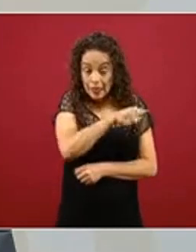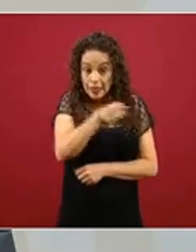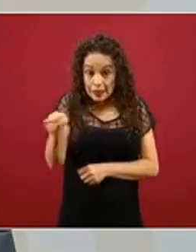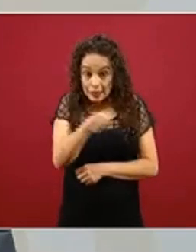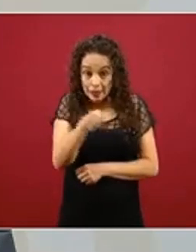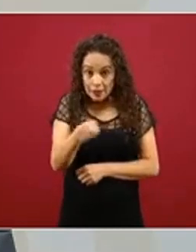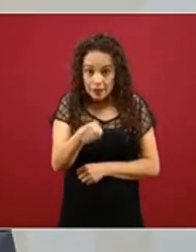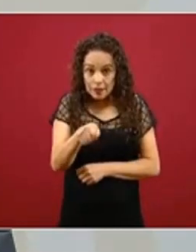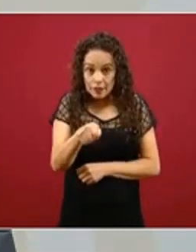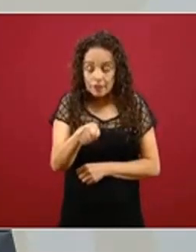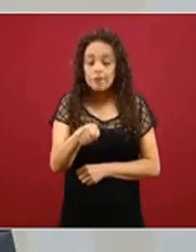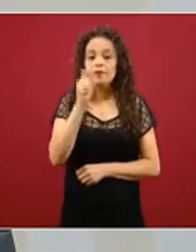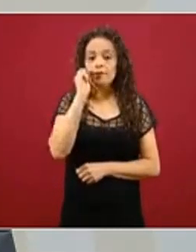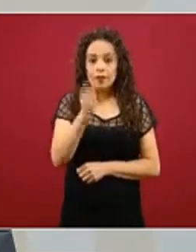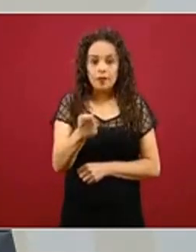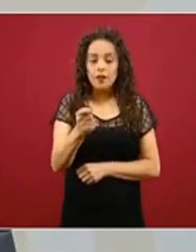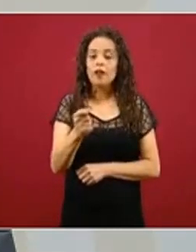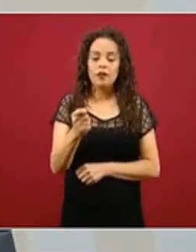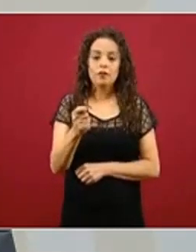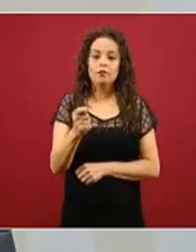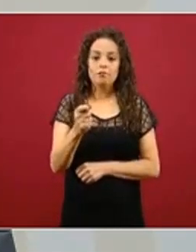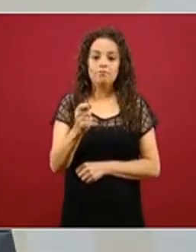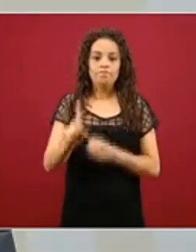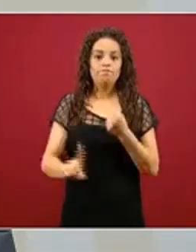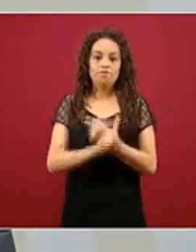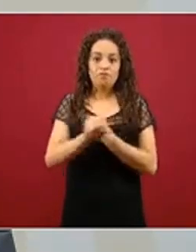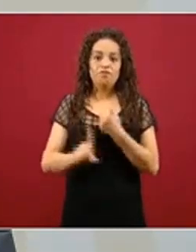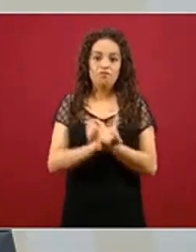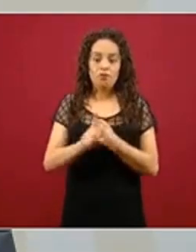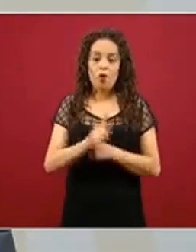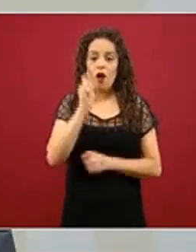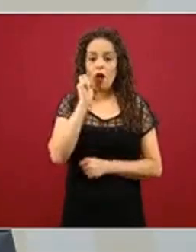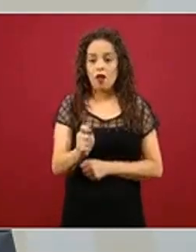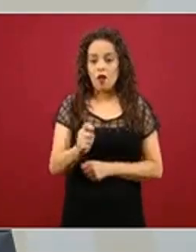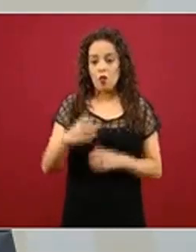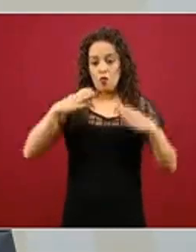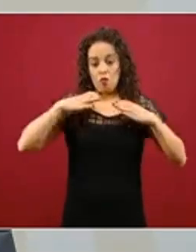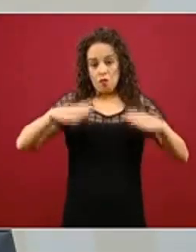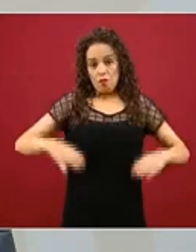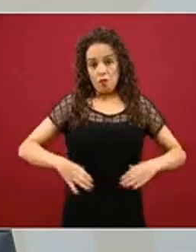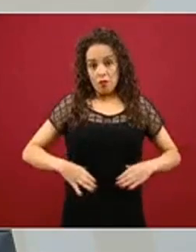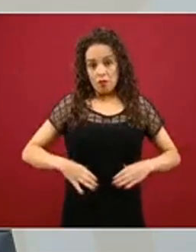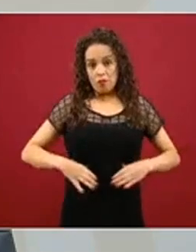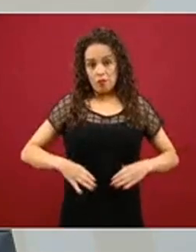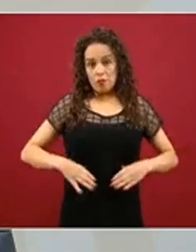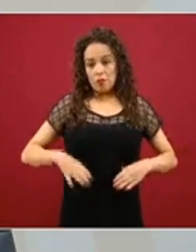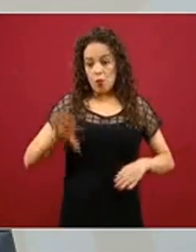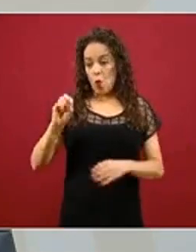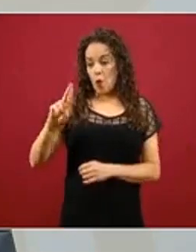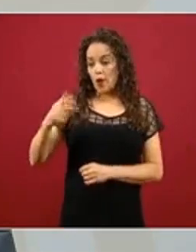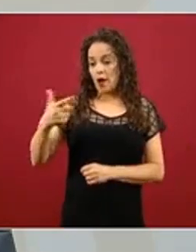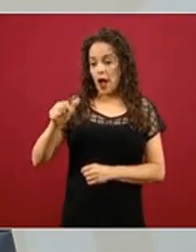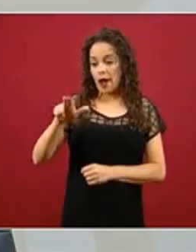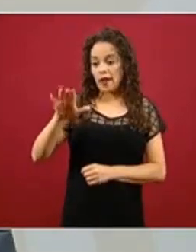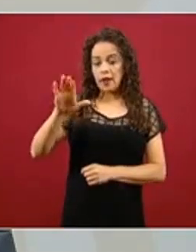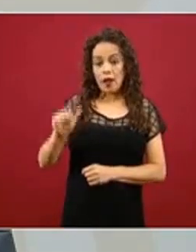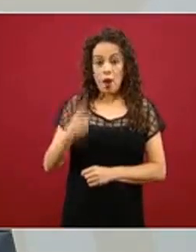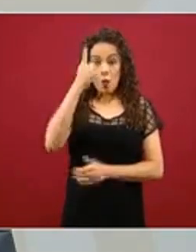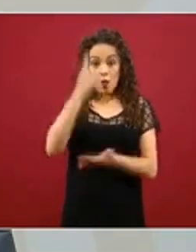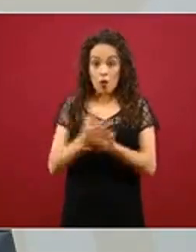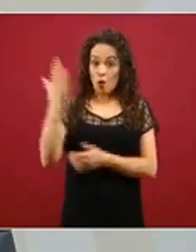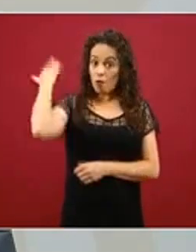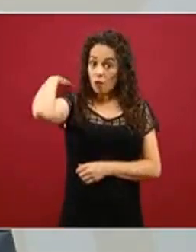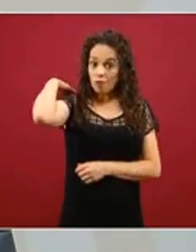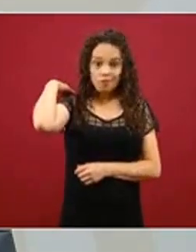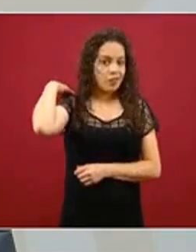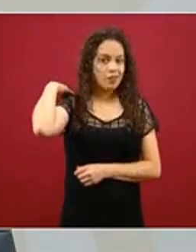en una afectación orgánica muy importante, no solamente de los pulmones, sino en general de todo el